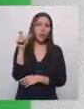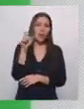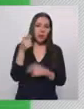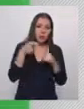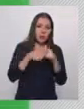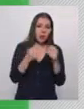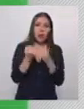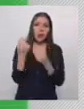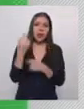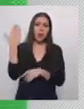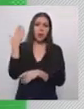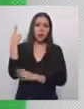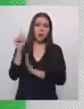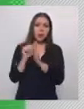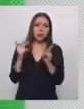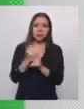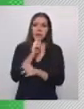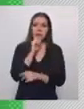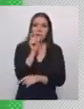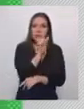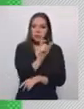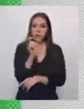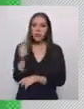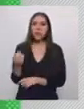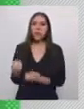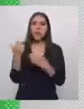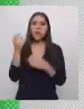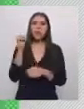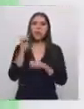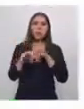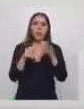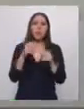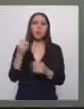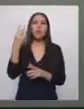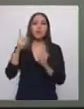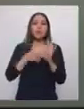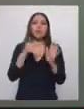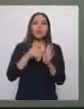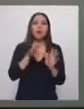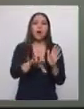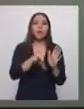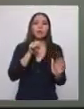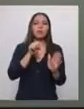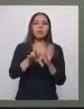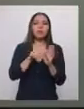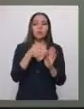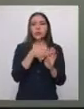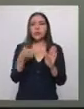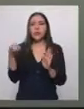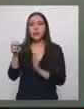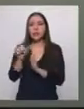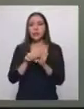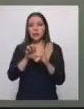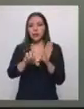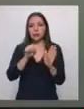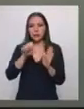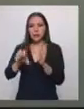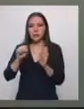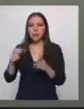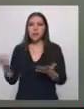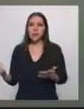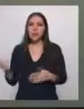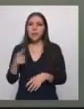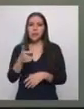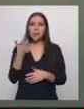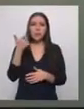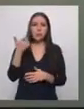mes anterior, los depósitos que hiciste y el número de retiros o los retiros que hiciste durante el mes, y claro, con un presupuesto pues tú puedes